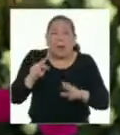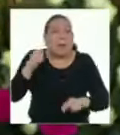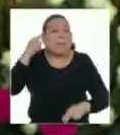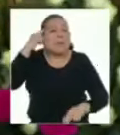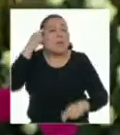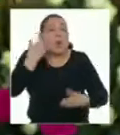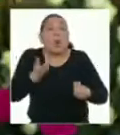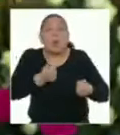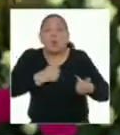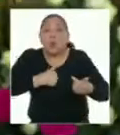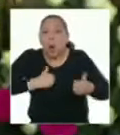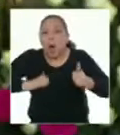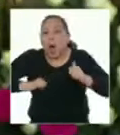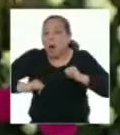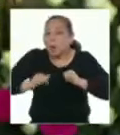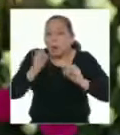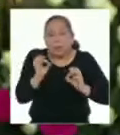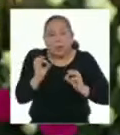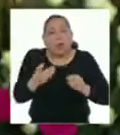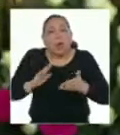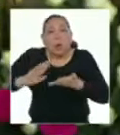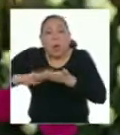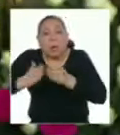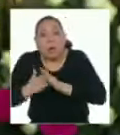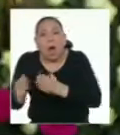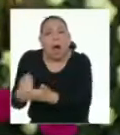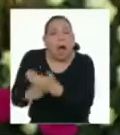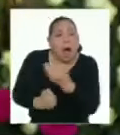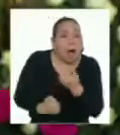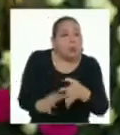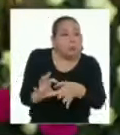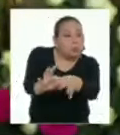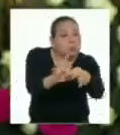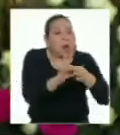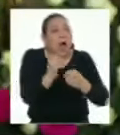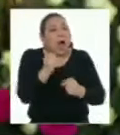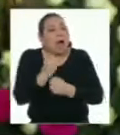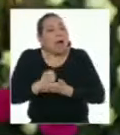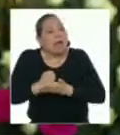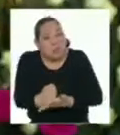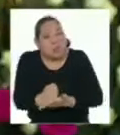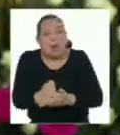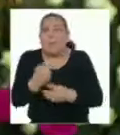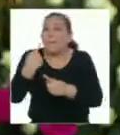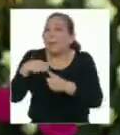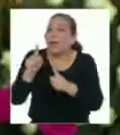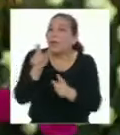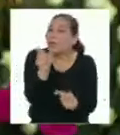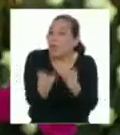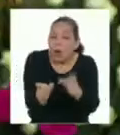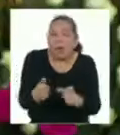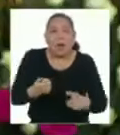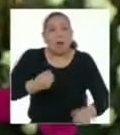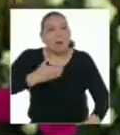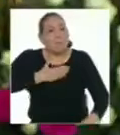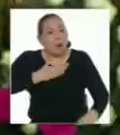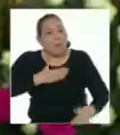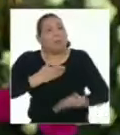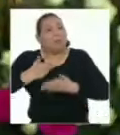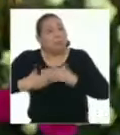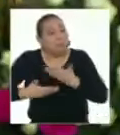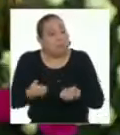pensar y actuar en términos de comunidad, de prioridad de la vida de todos sobre la apropiación de